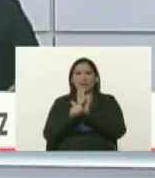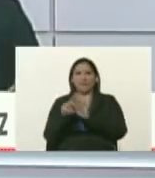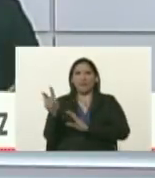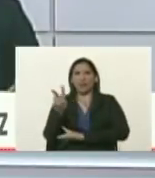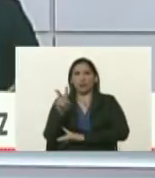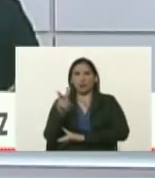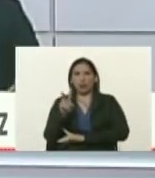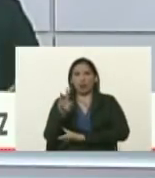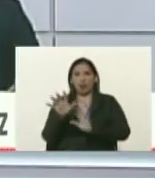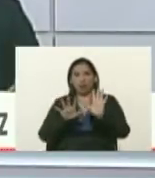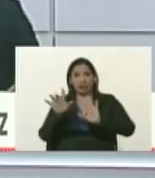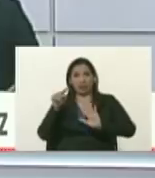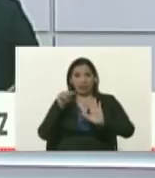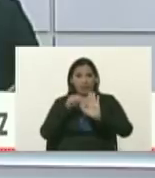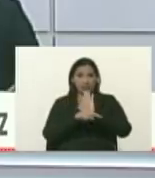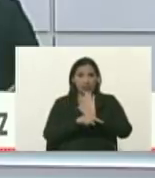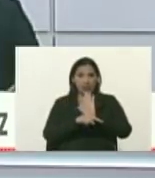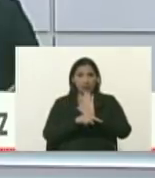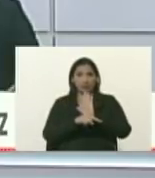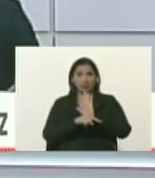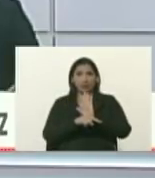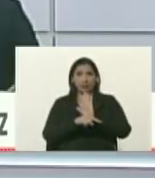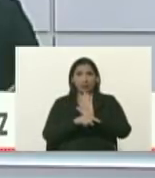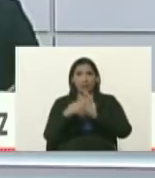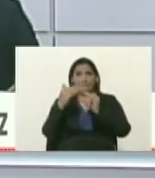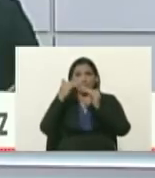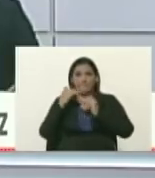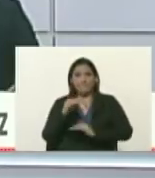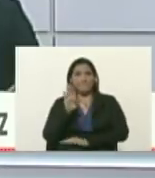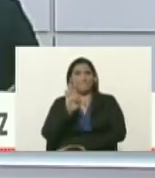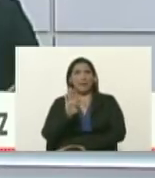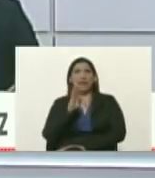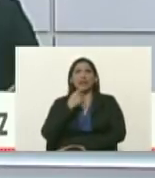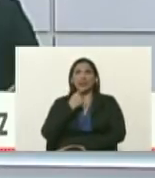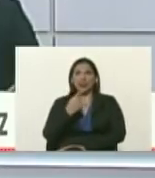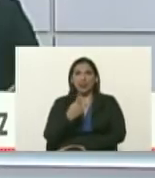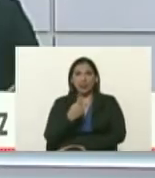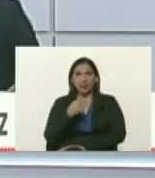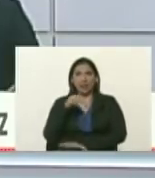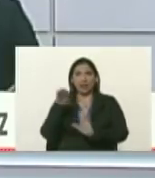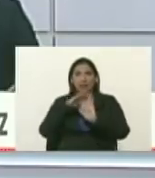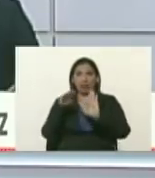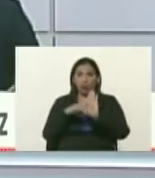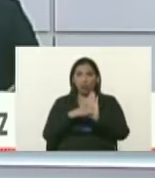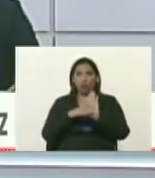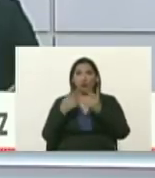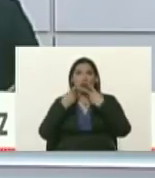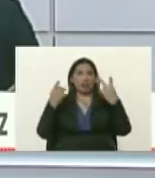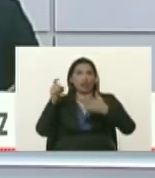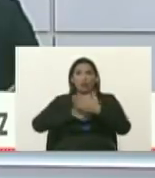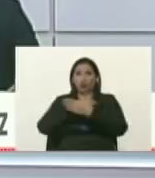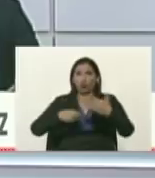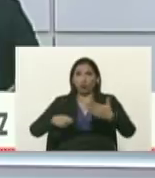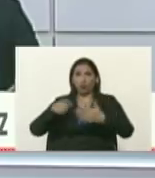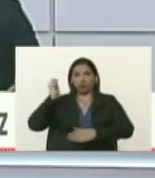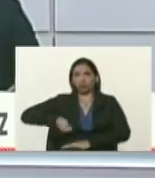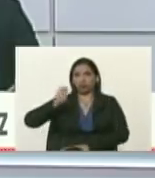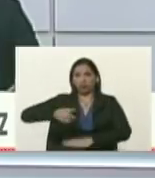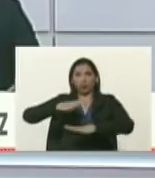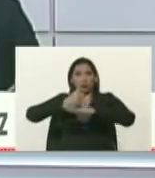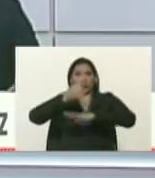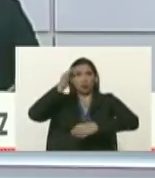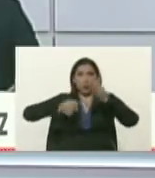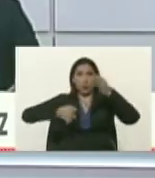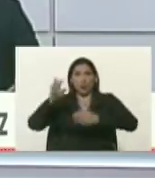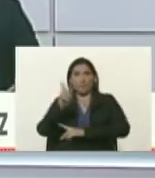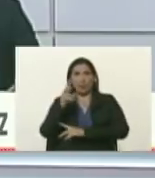15, literal B, dice este estatuto, que ya fue declarado nulo por el Tribunal Supremo de